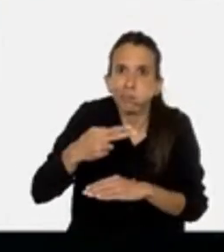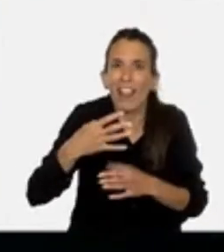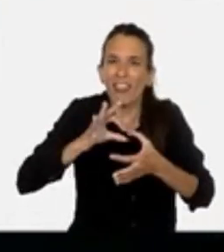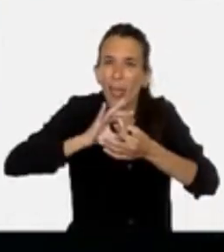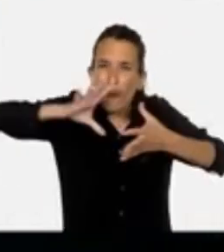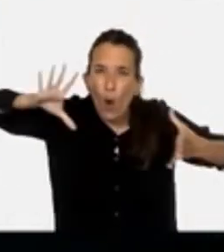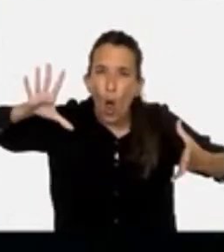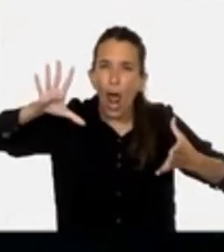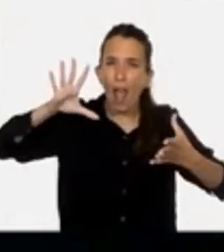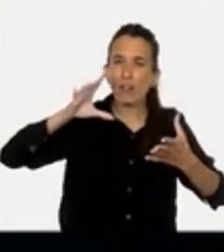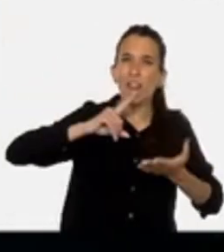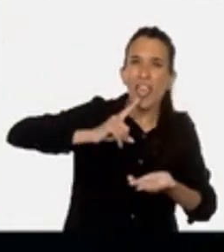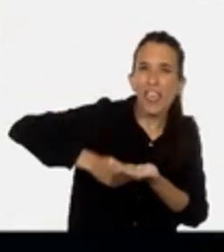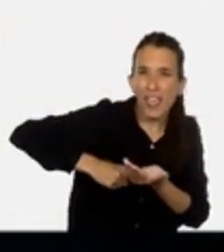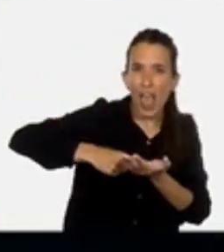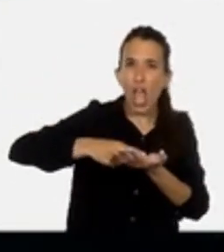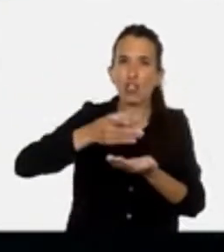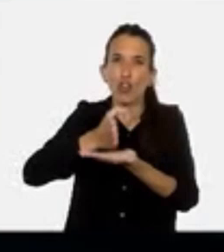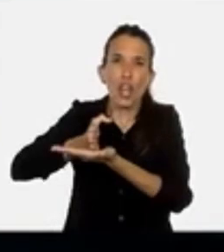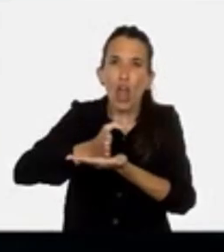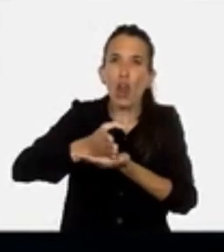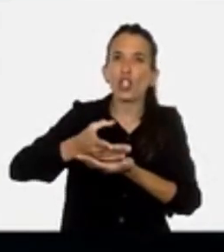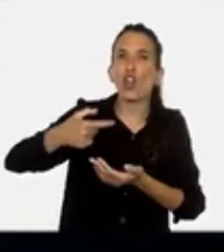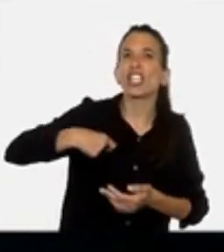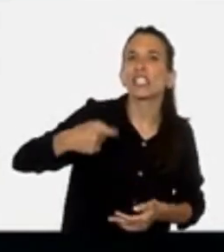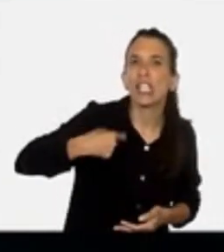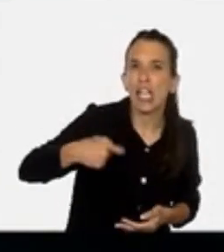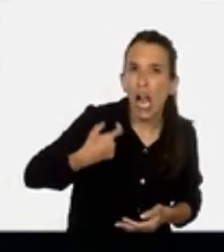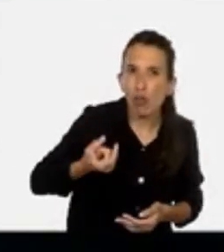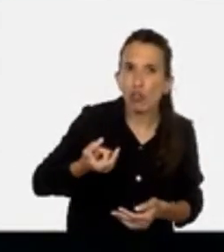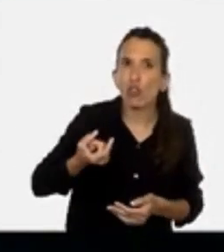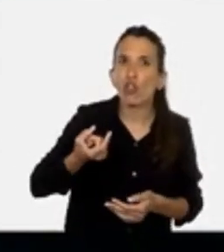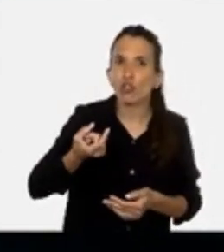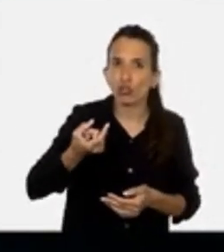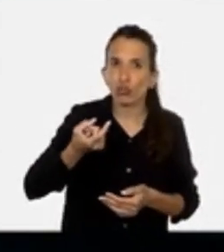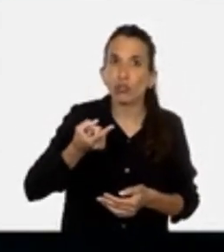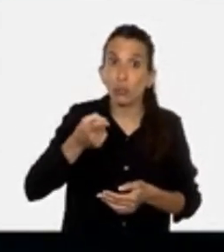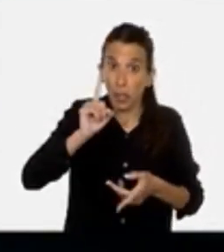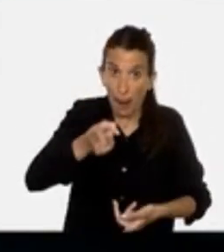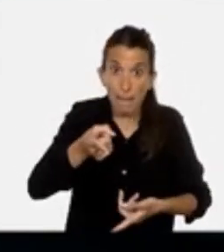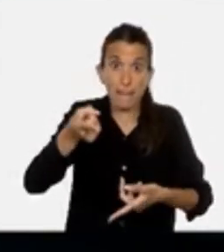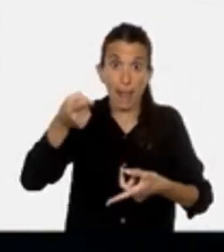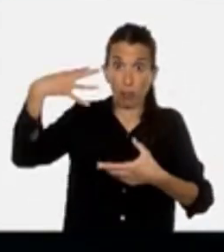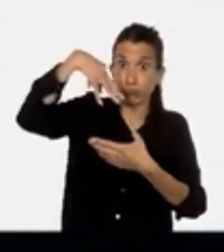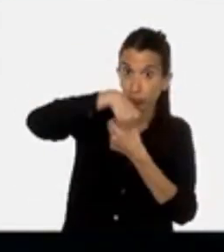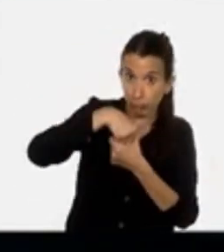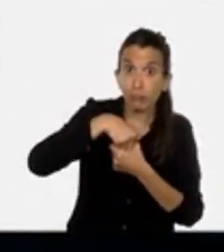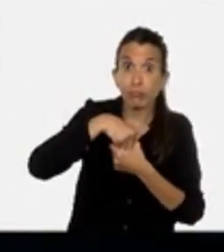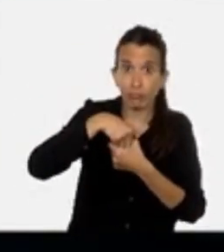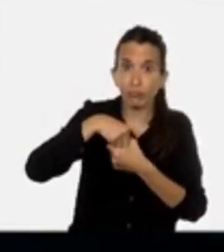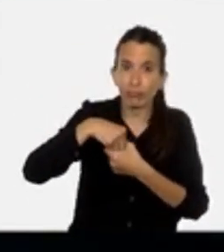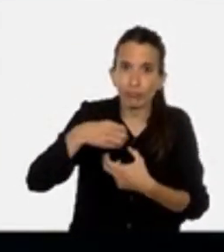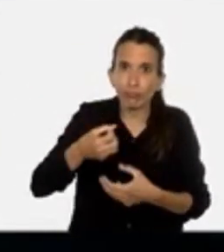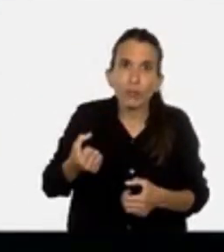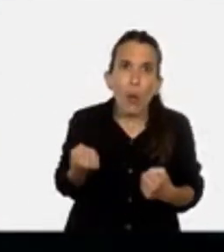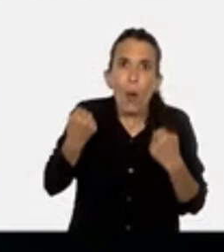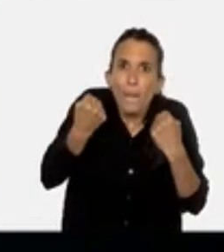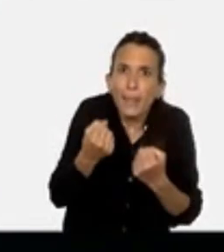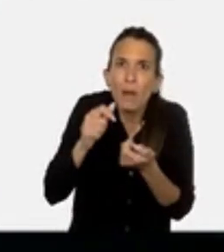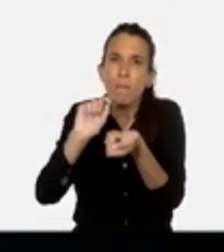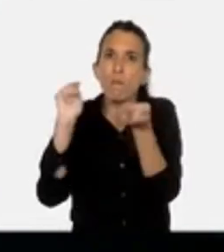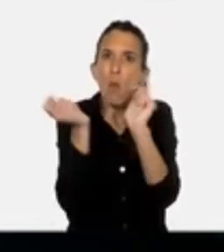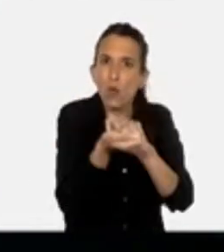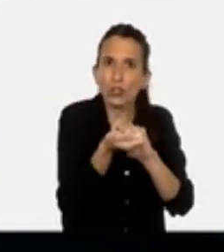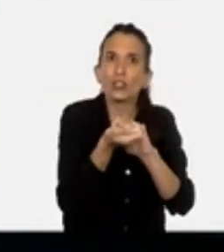de las direcciones de las centrales y de los sindicatos ahora inclusive como se mencionó también impulsan un cambio